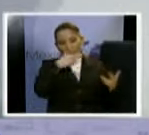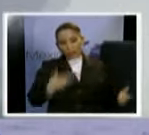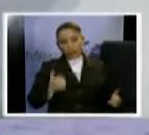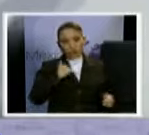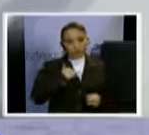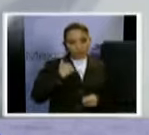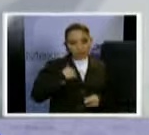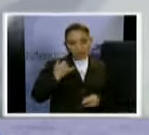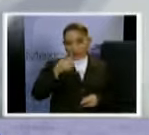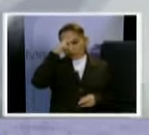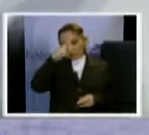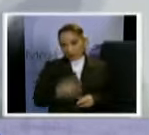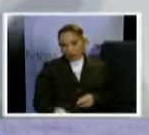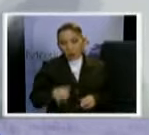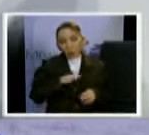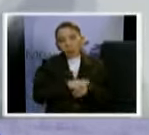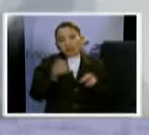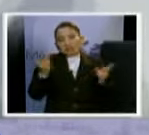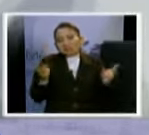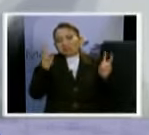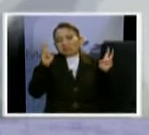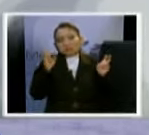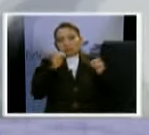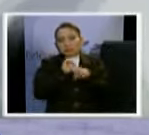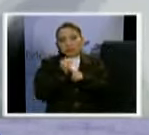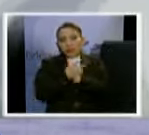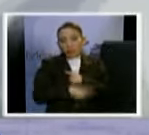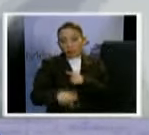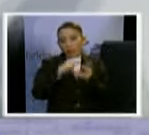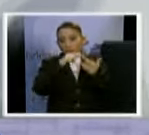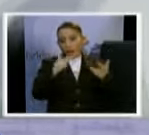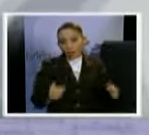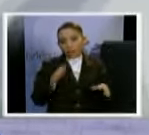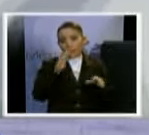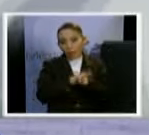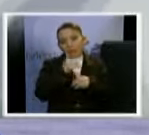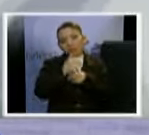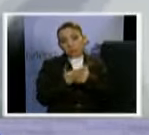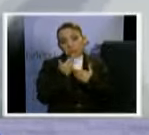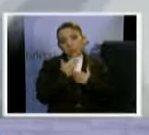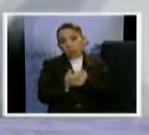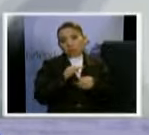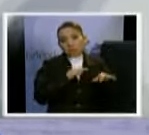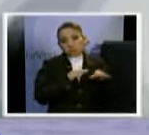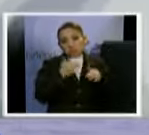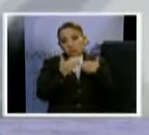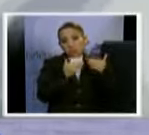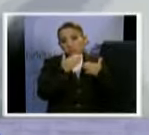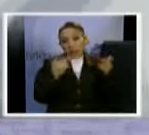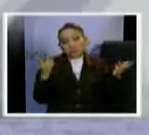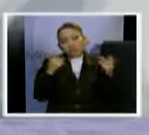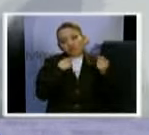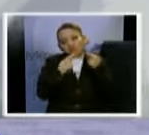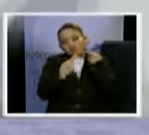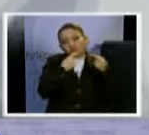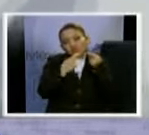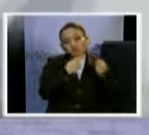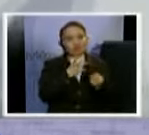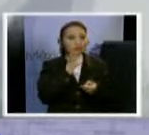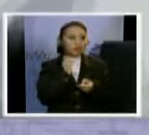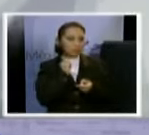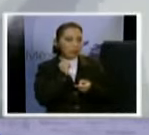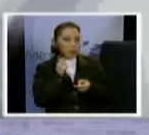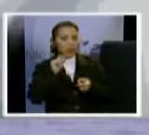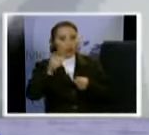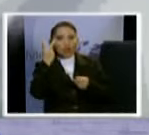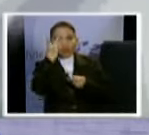entre Canadá y México, debo decir que la relación se ha nutrido de una activa y eficaz diplomacia parlamentaria